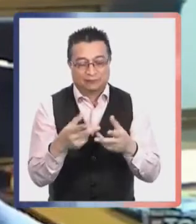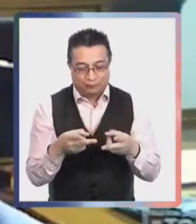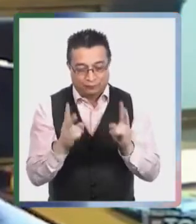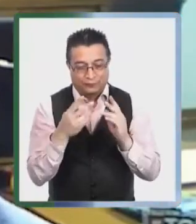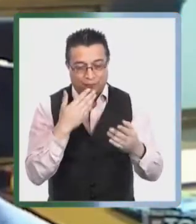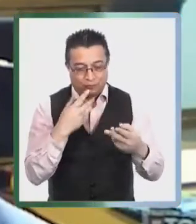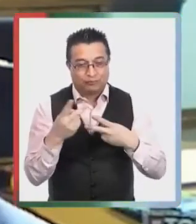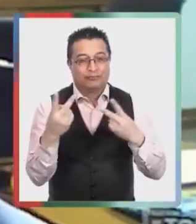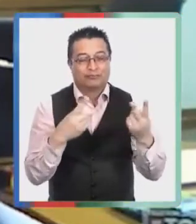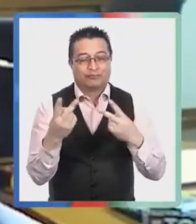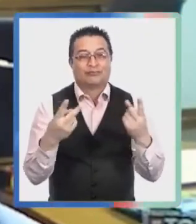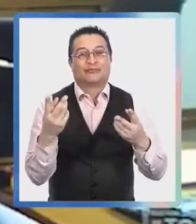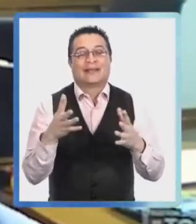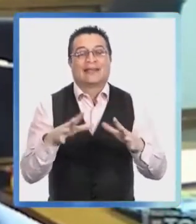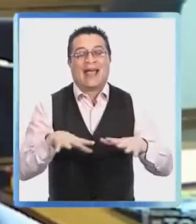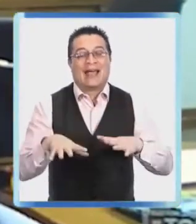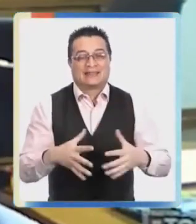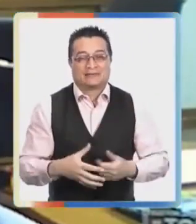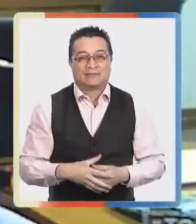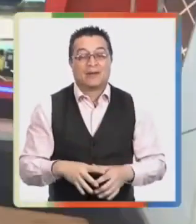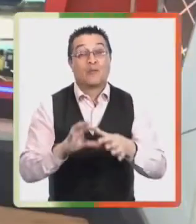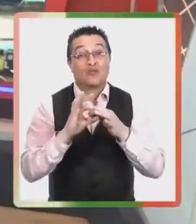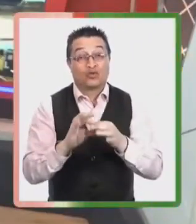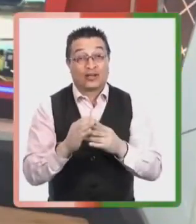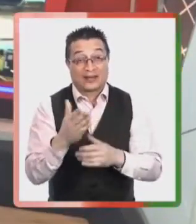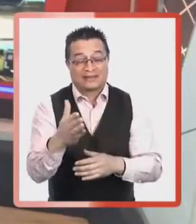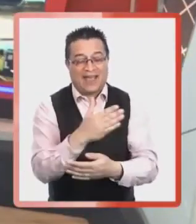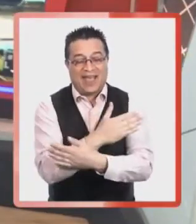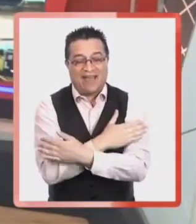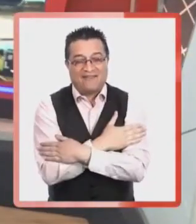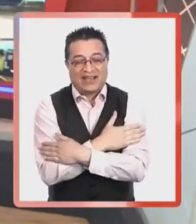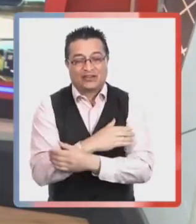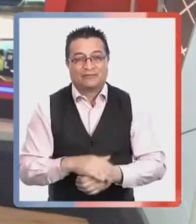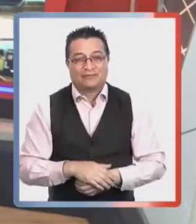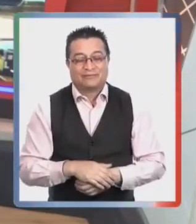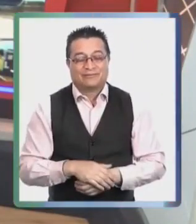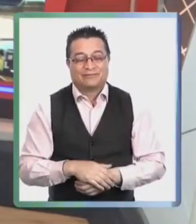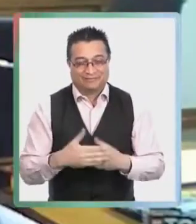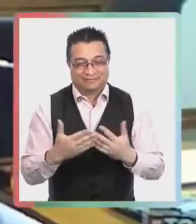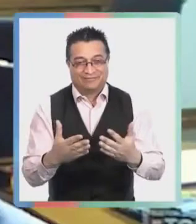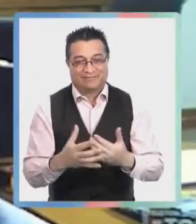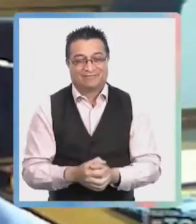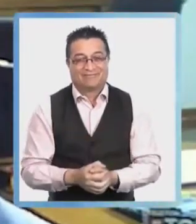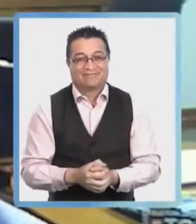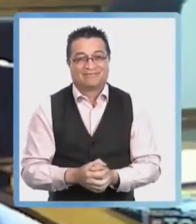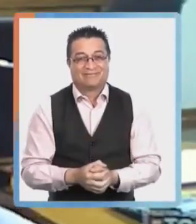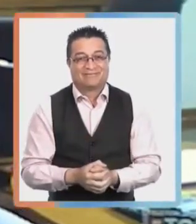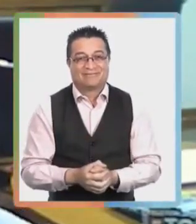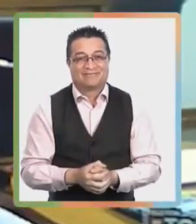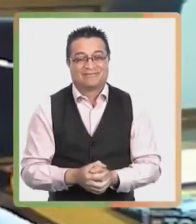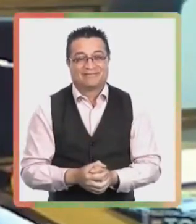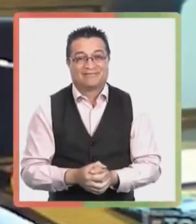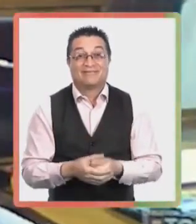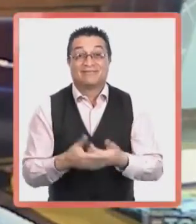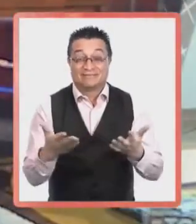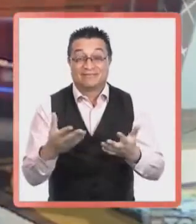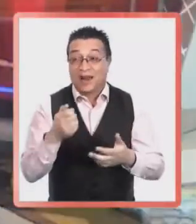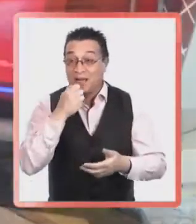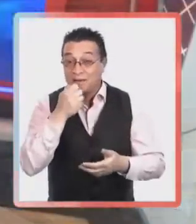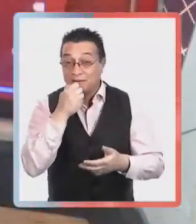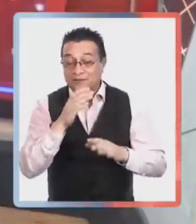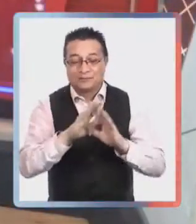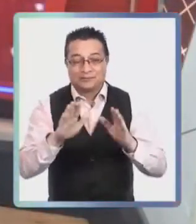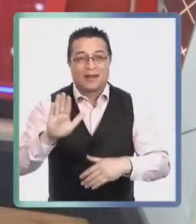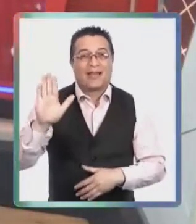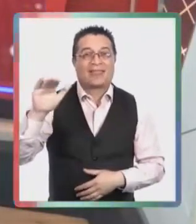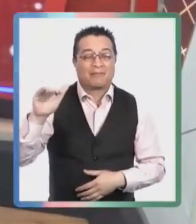por el espacio para dar a conocer lo que hacemos muchísimas gracias un abrazo otro gracias y con